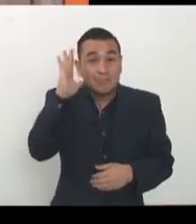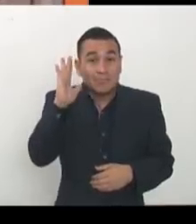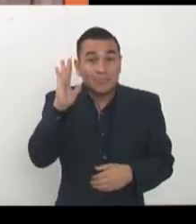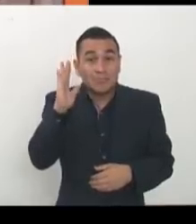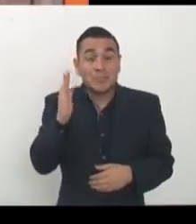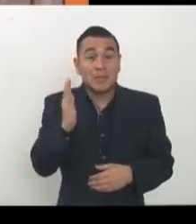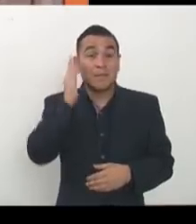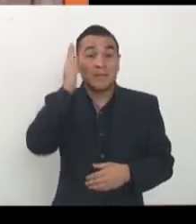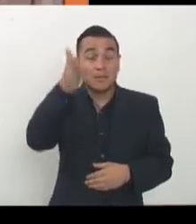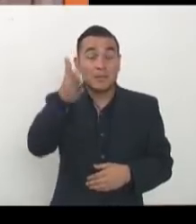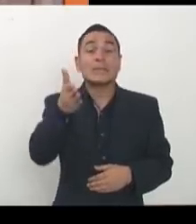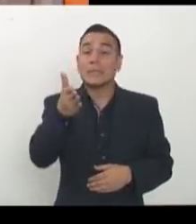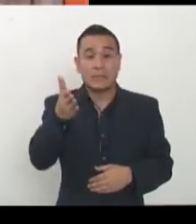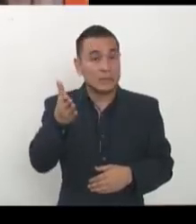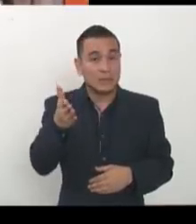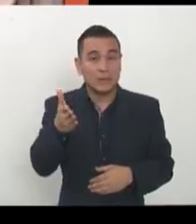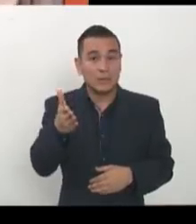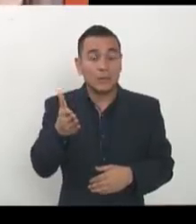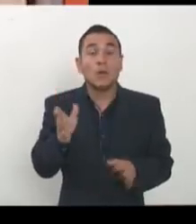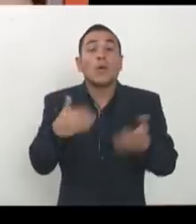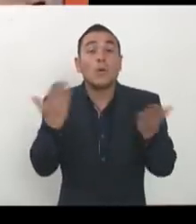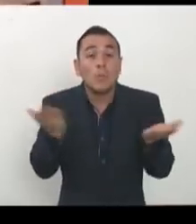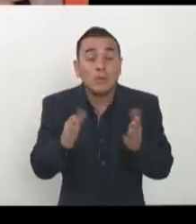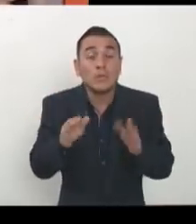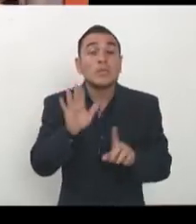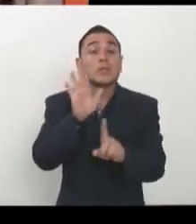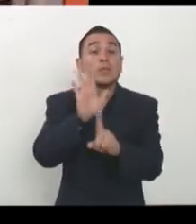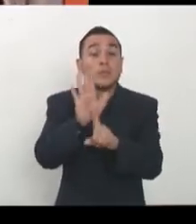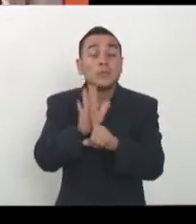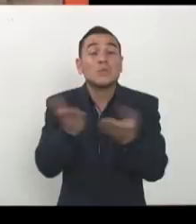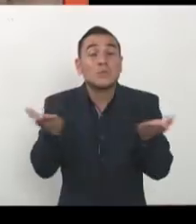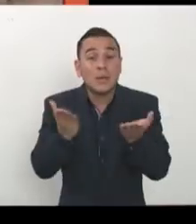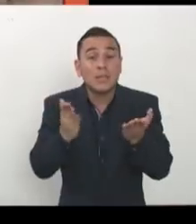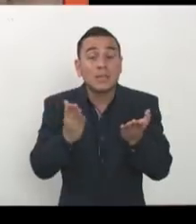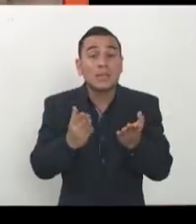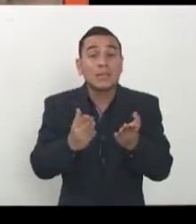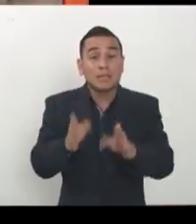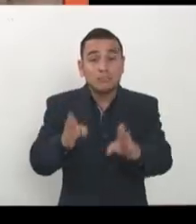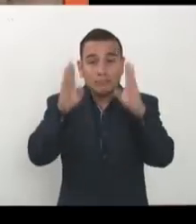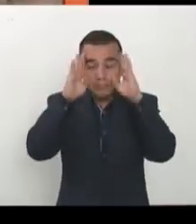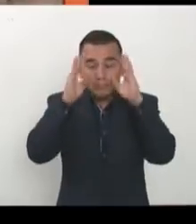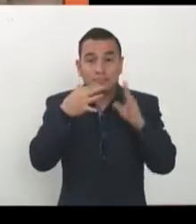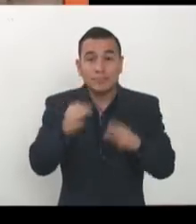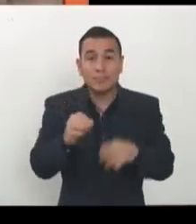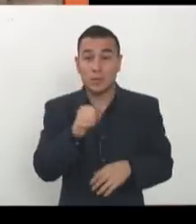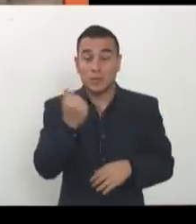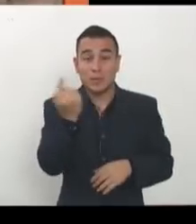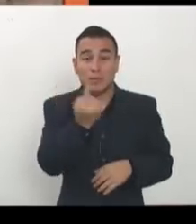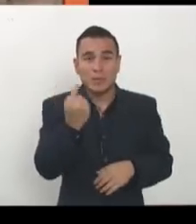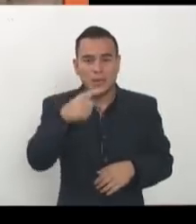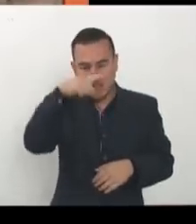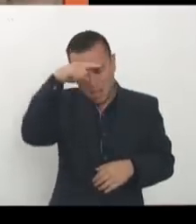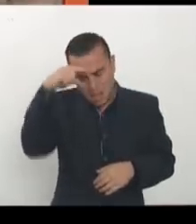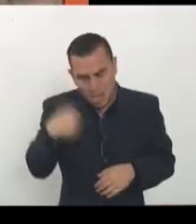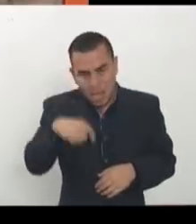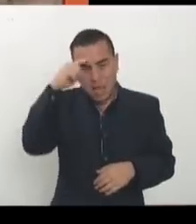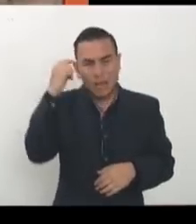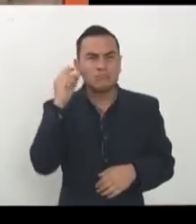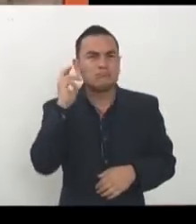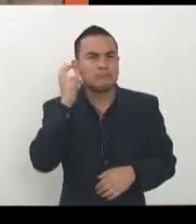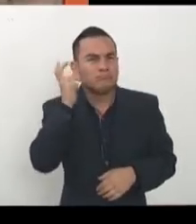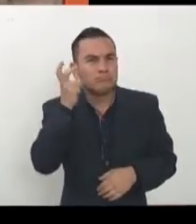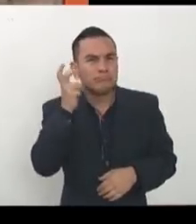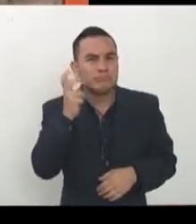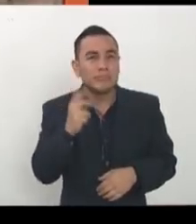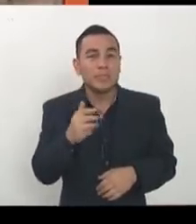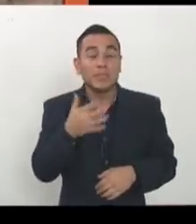defino a la gente para que nos hagáis caso y costumbres estoy en serio que el otro día escuchaba lo que va a trabajar en la radio y la otra en su